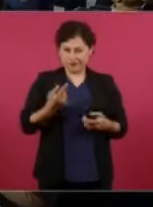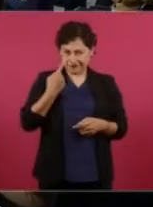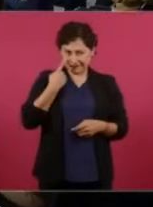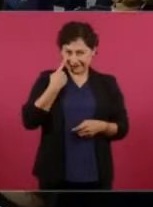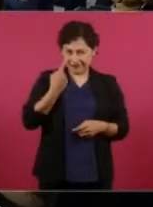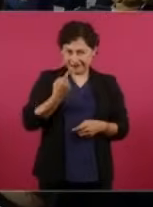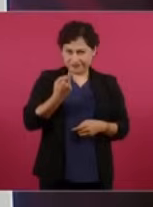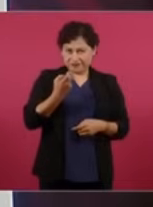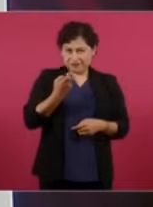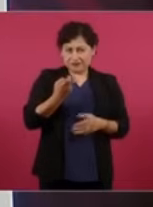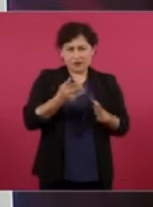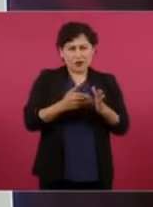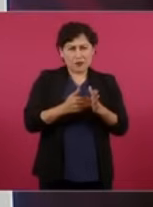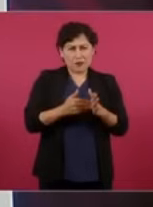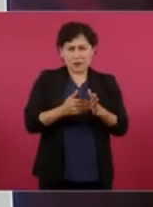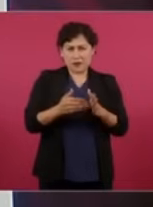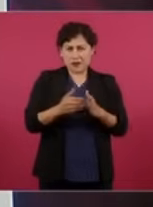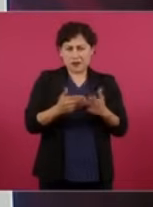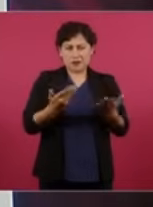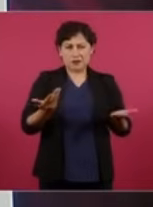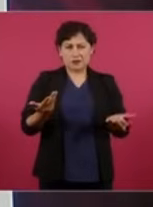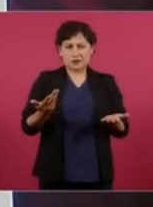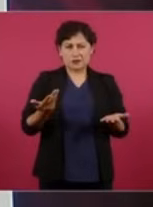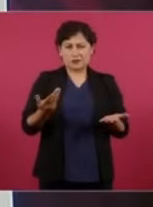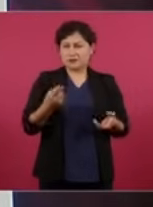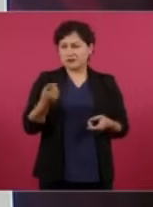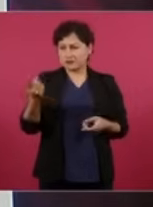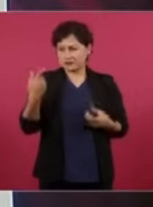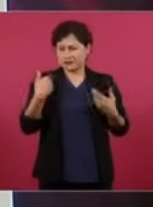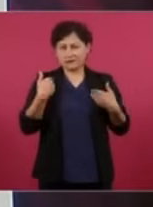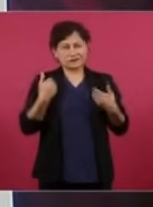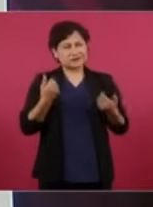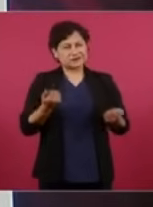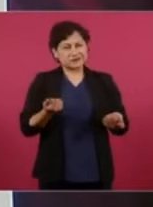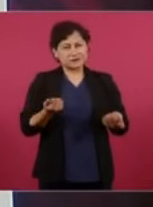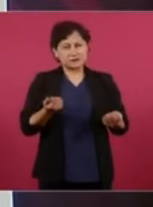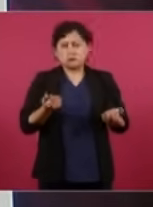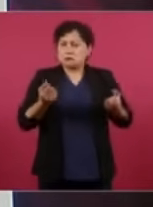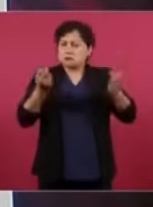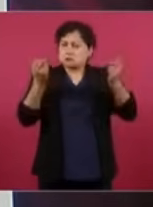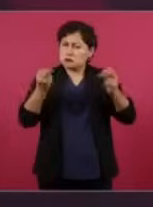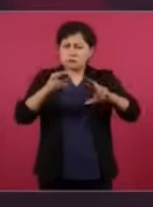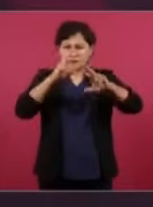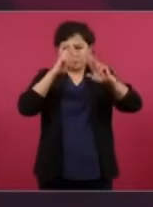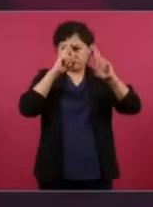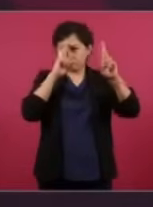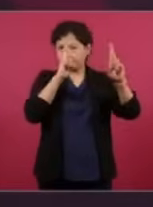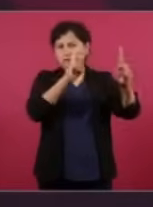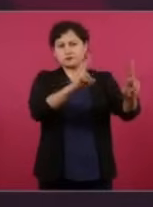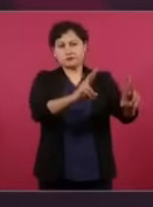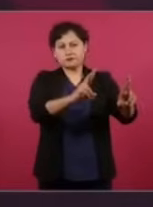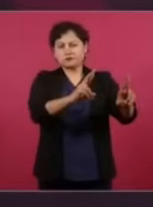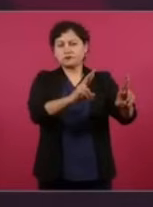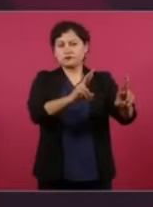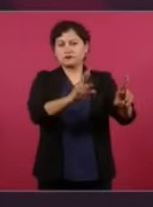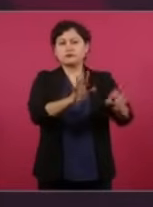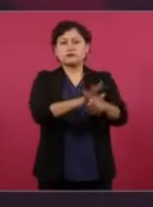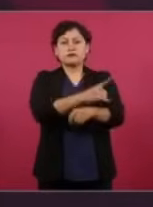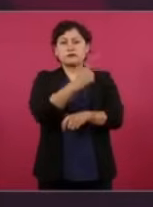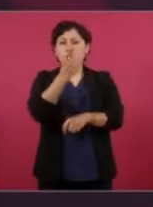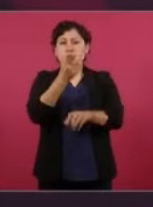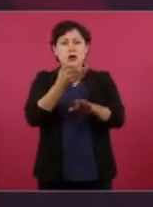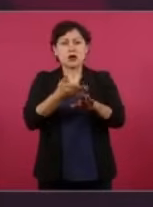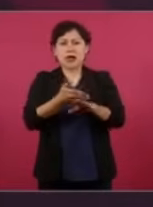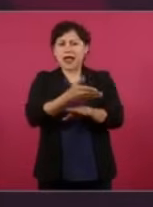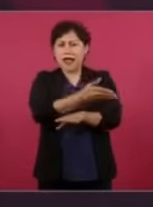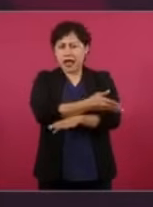y así hay que entenderlo, pero además respetar eso, siempre ha existido